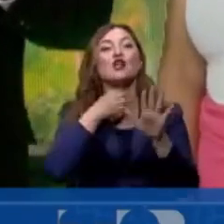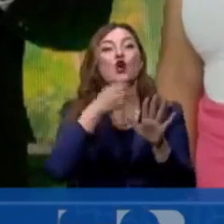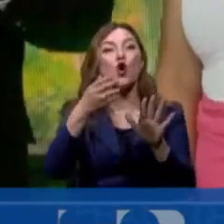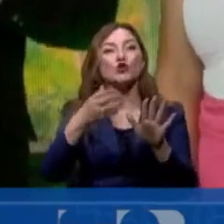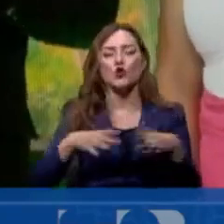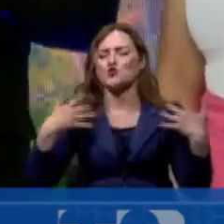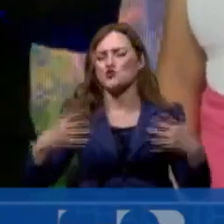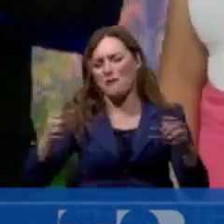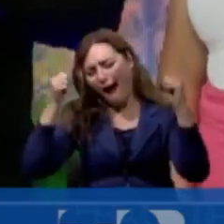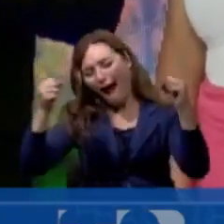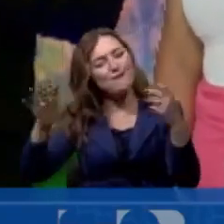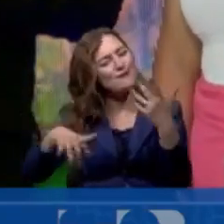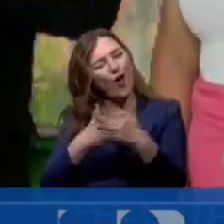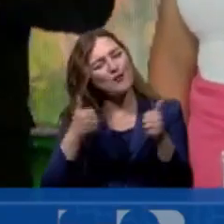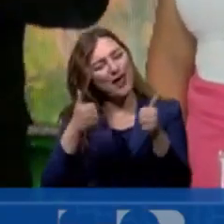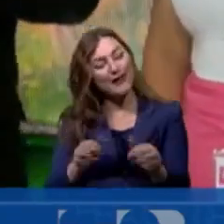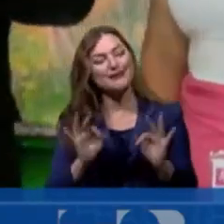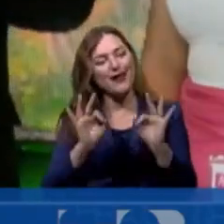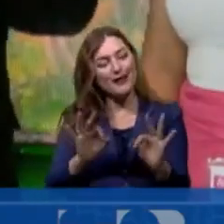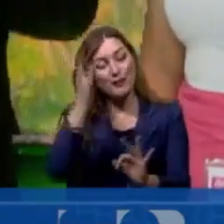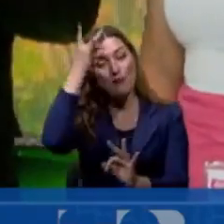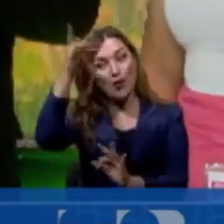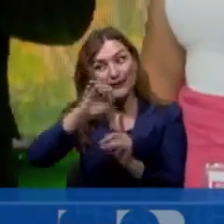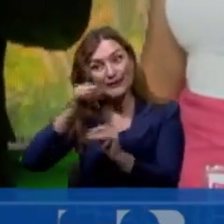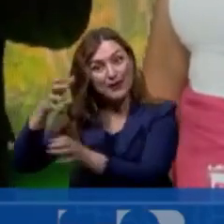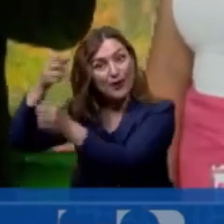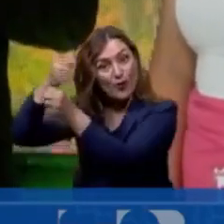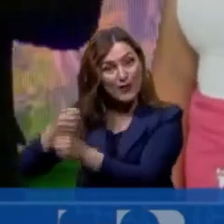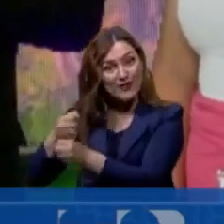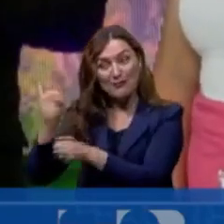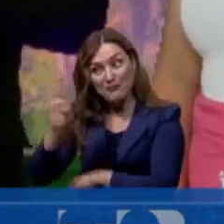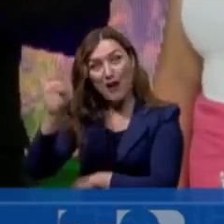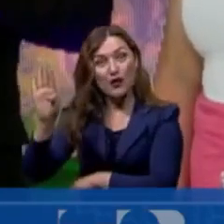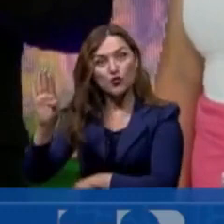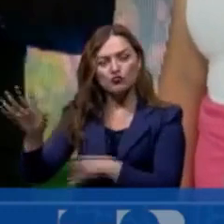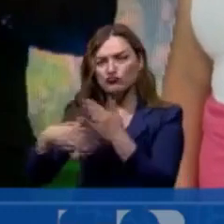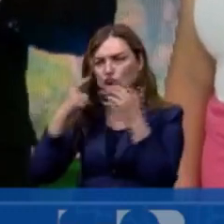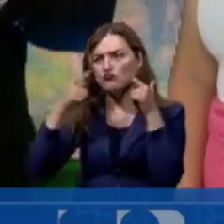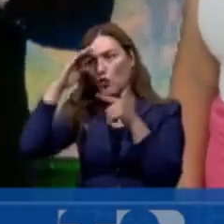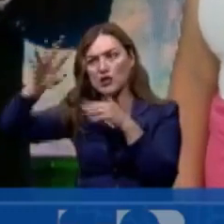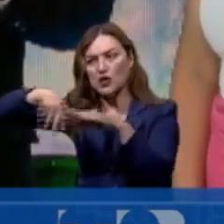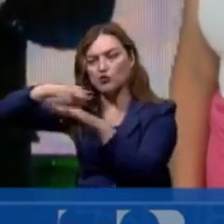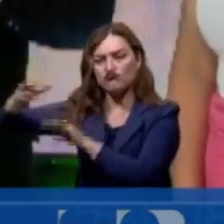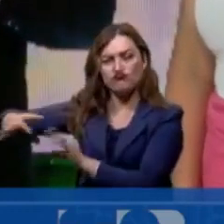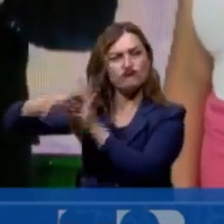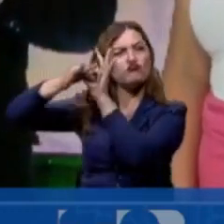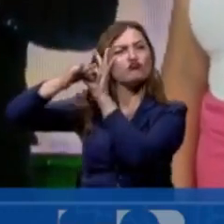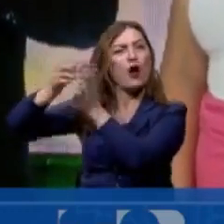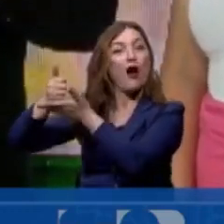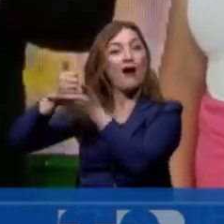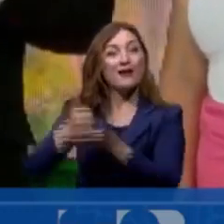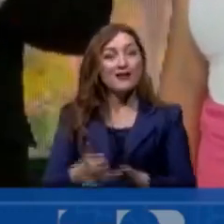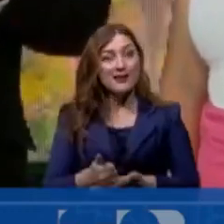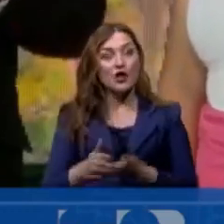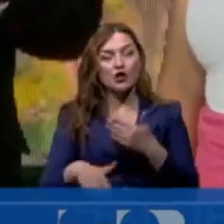reventar en Baños porque hemos ido, gracias al sistema de seguridad que hemos instaurado con la Policía Nacional, con la ayuda de ellos,